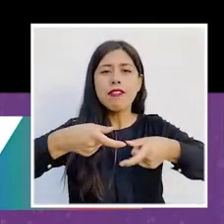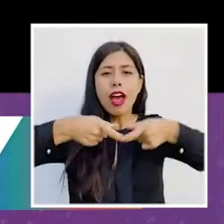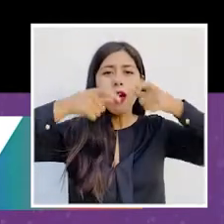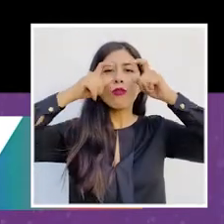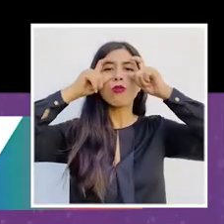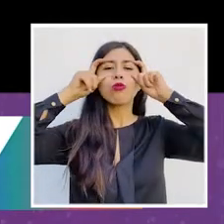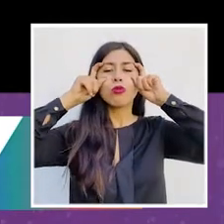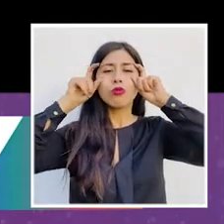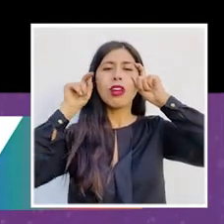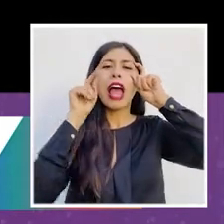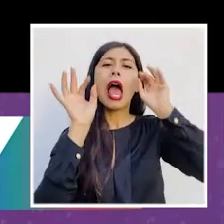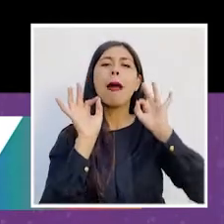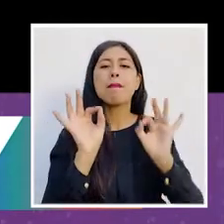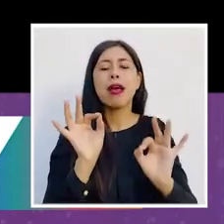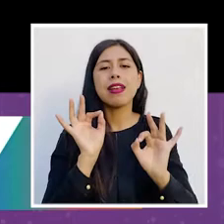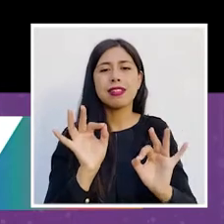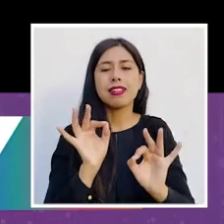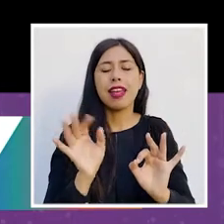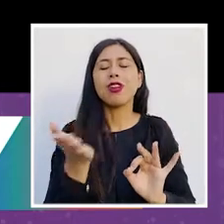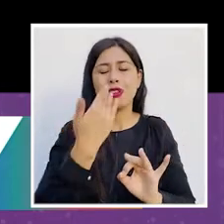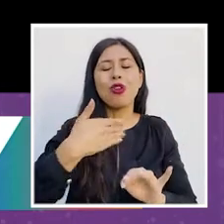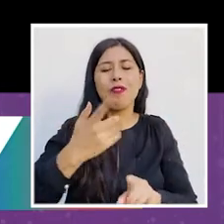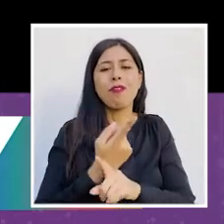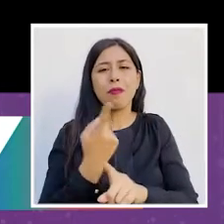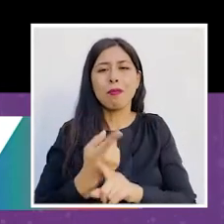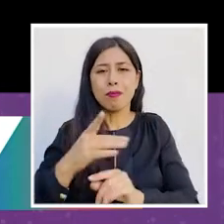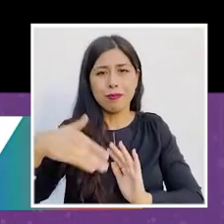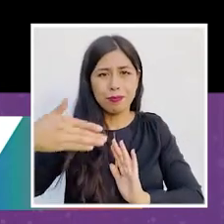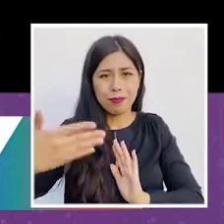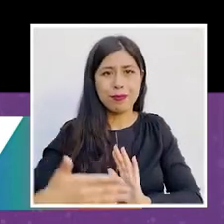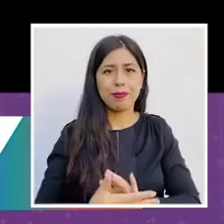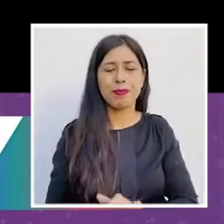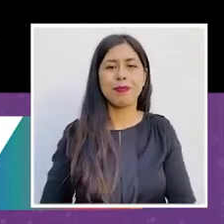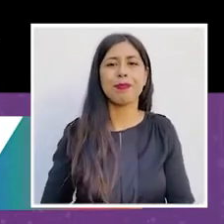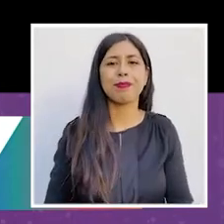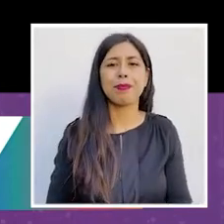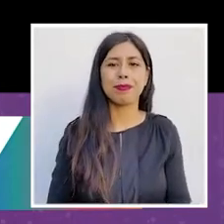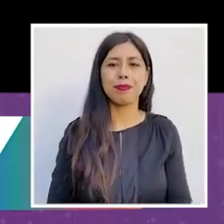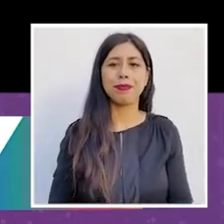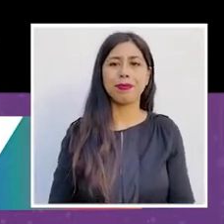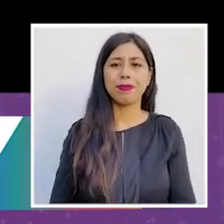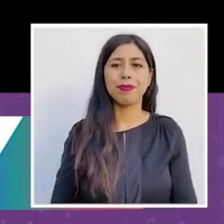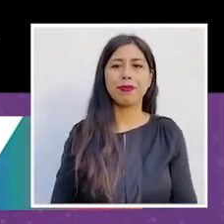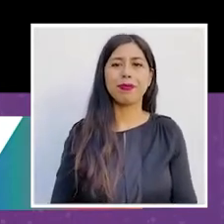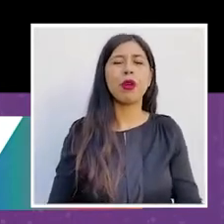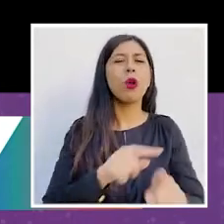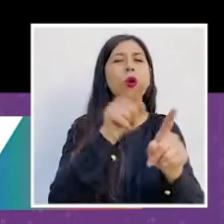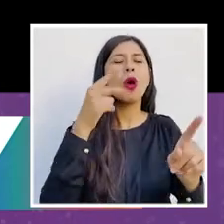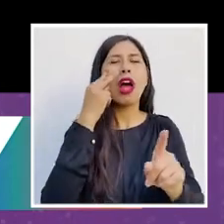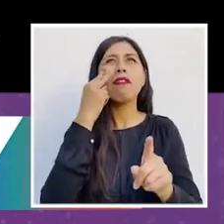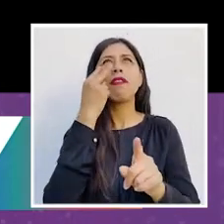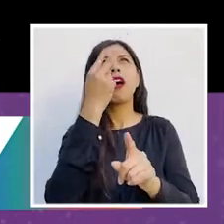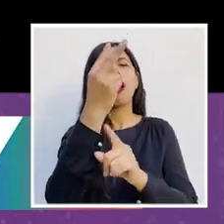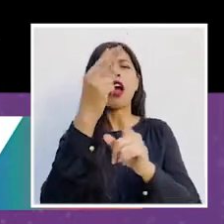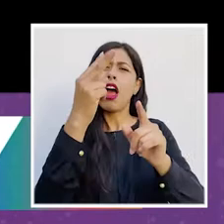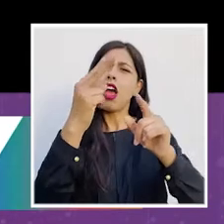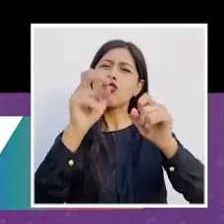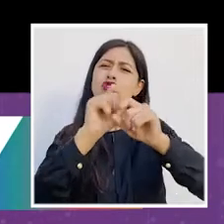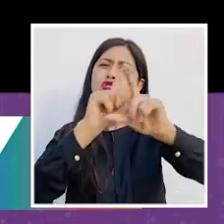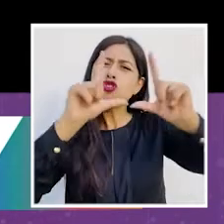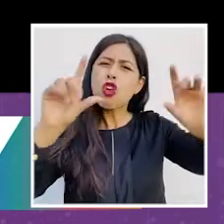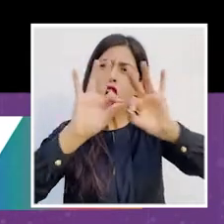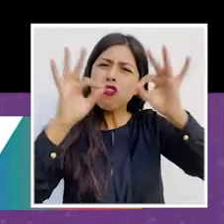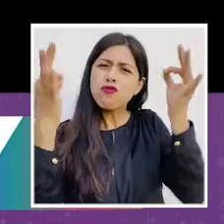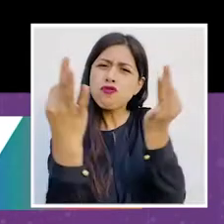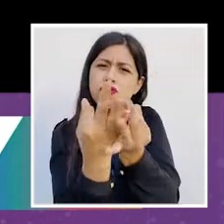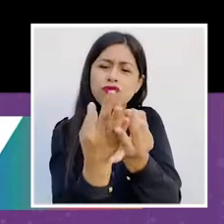Tienen que hacerlo con estos lentes especiales, de los cuales vamos a hablar en unos minutos más. Y lo que van a ver es que al Sol